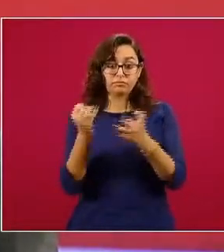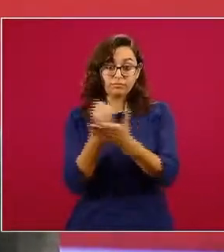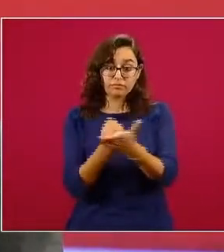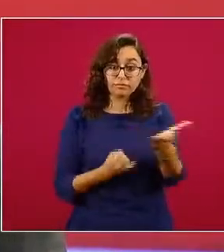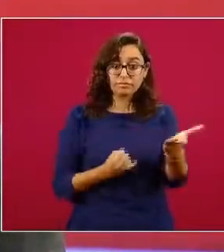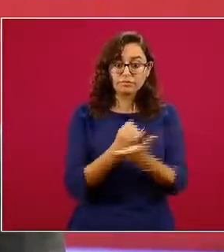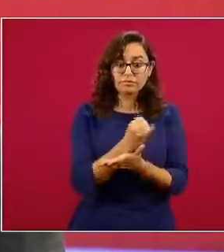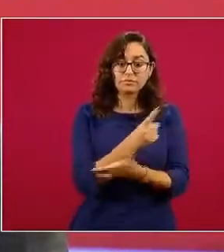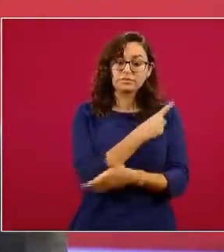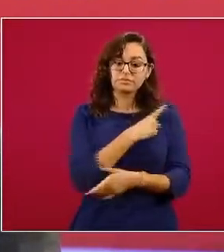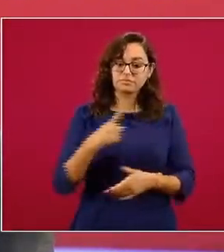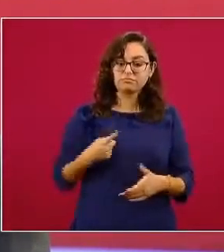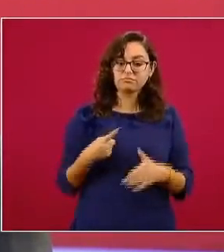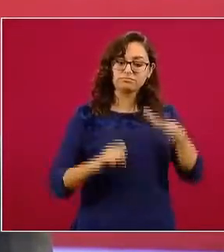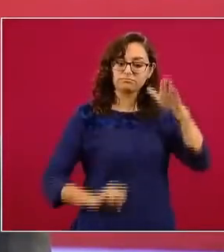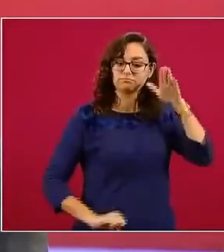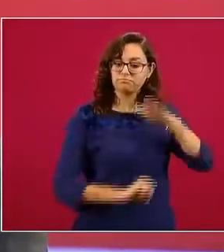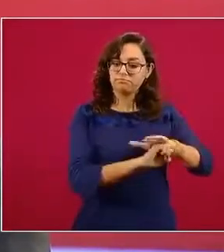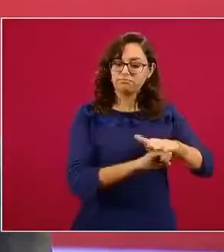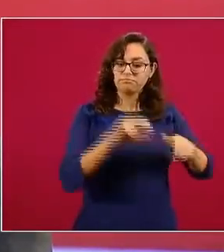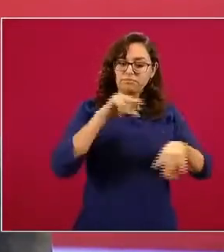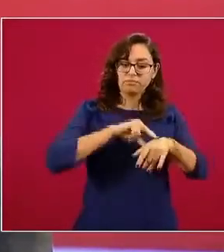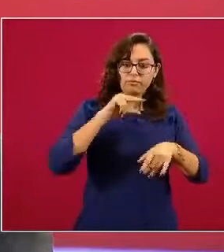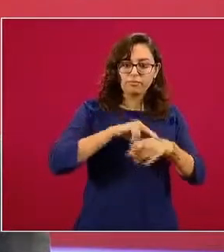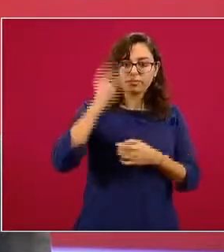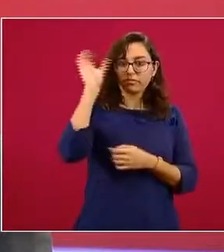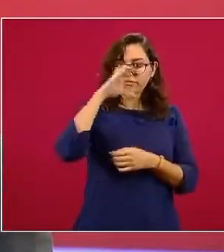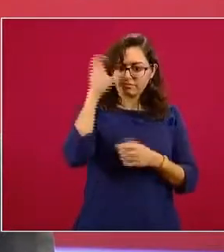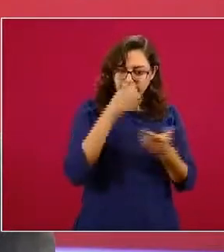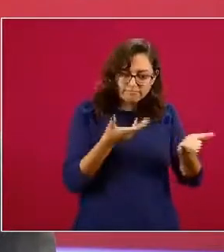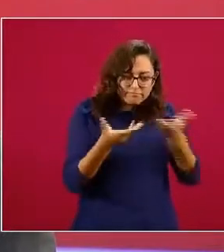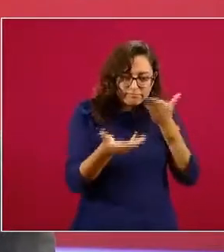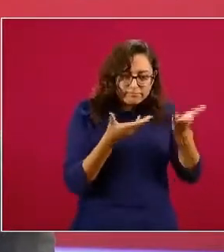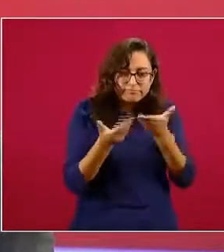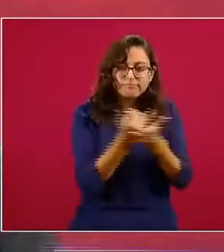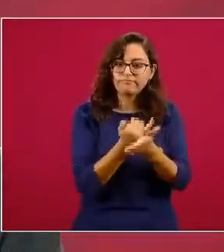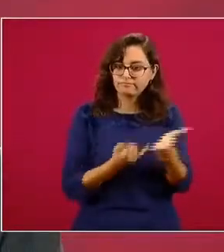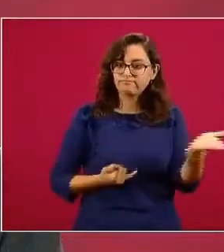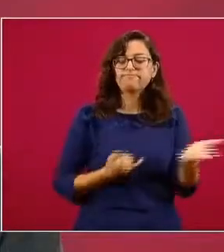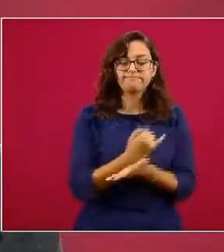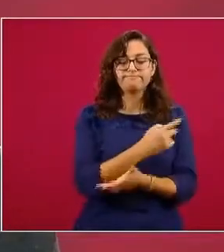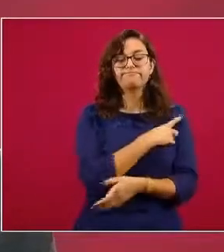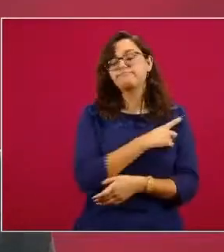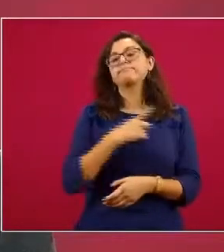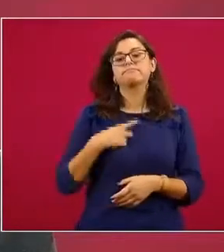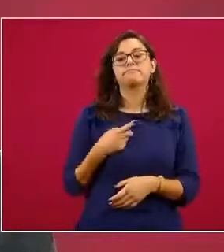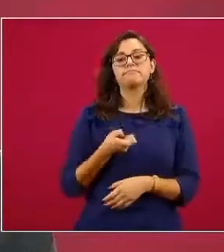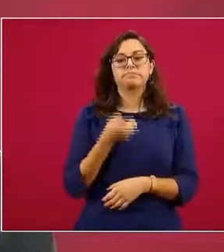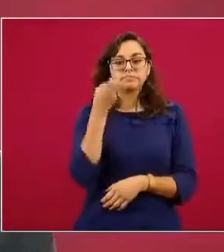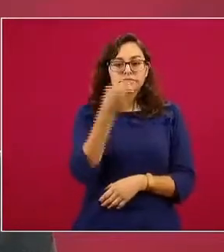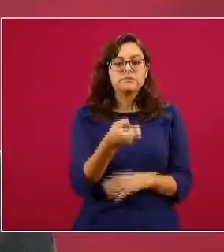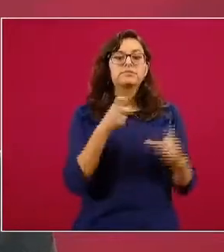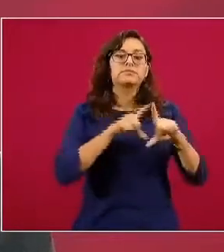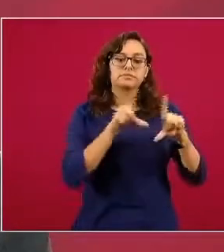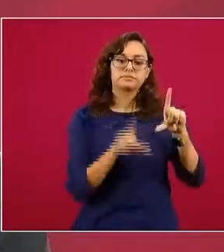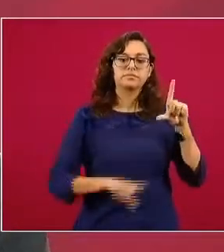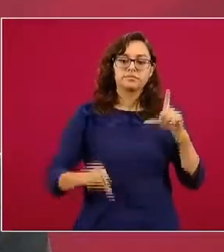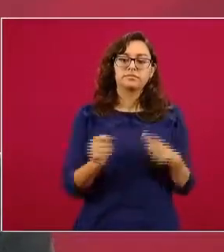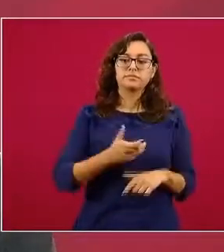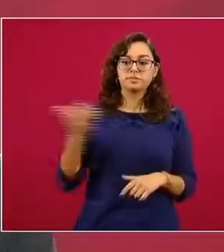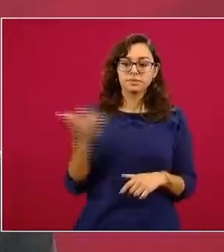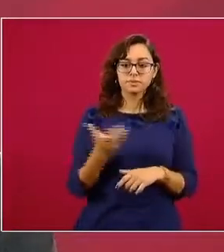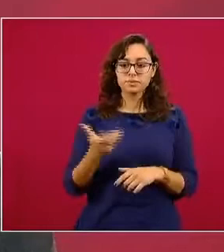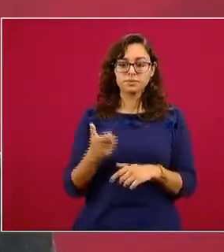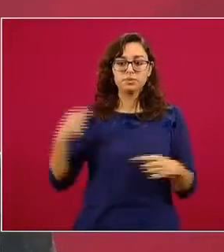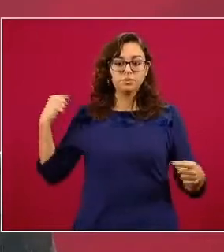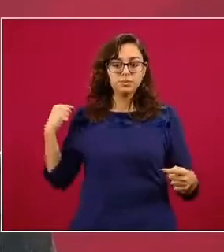técnicas y que deben tomarse con base en evidencia científica. Así lo hemos hecho en México y si lo hemos logrado